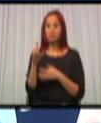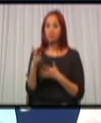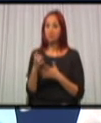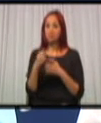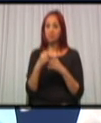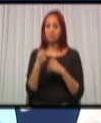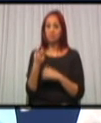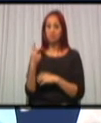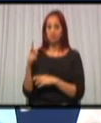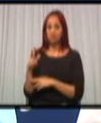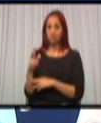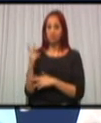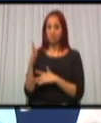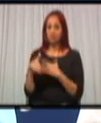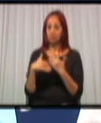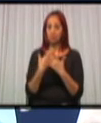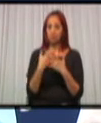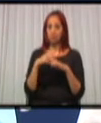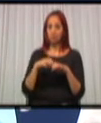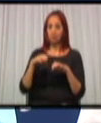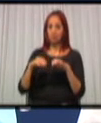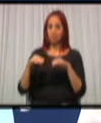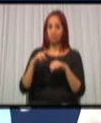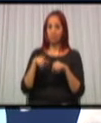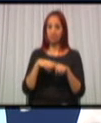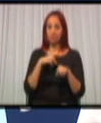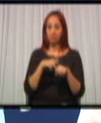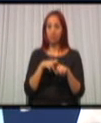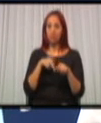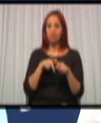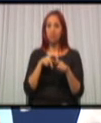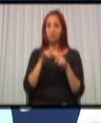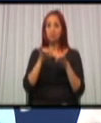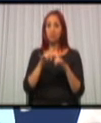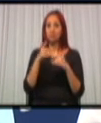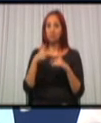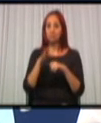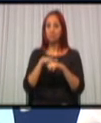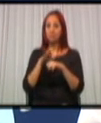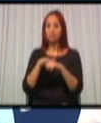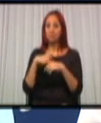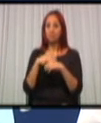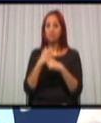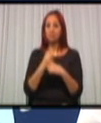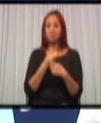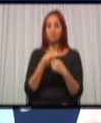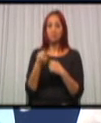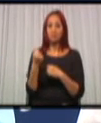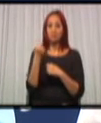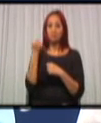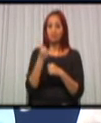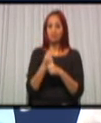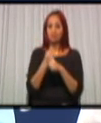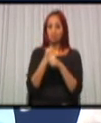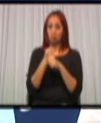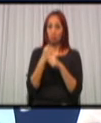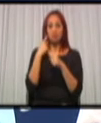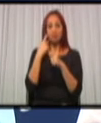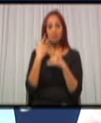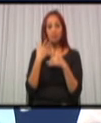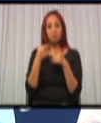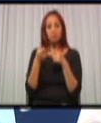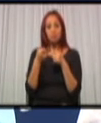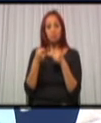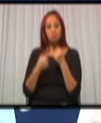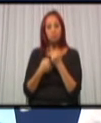número 13 de todos los cantones a nivel nacional. Esto nos ha permitido tener una administración fuerte, segura, y que los números